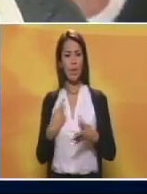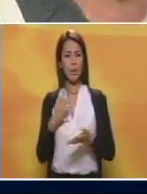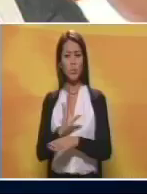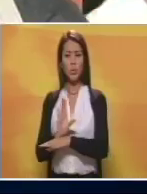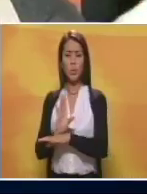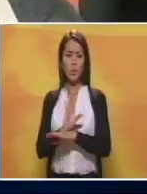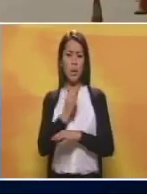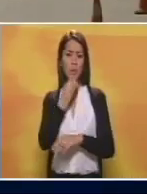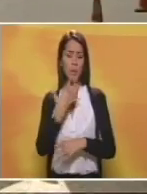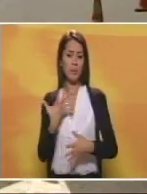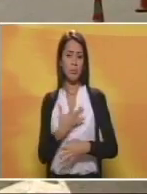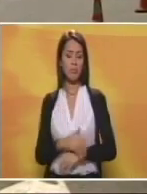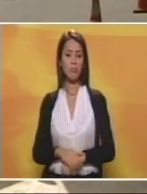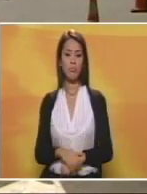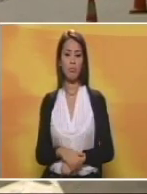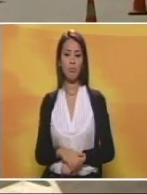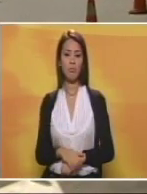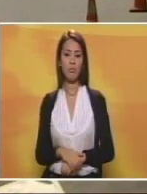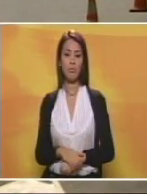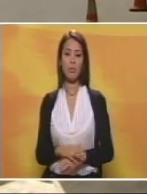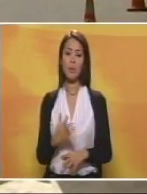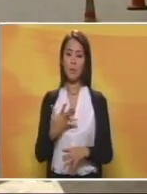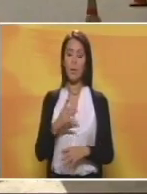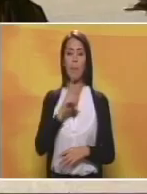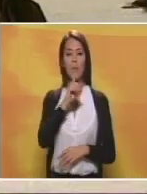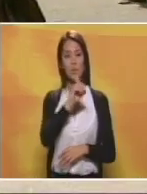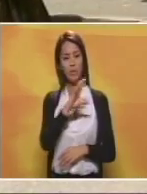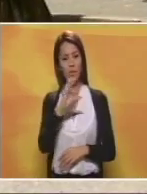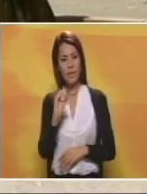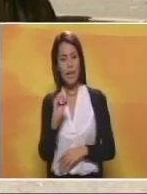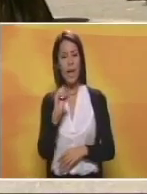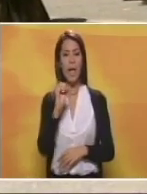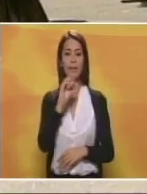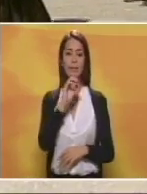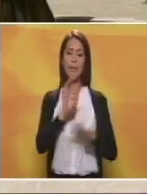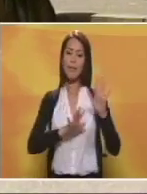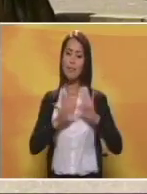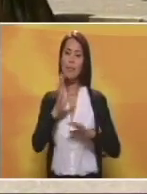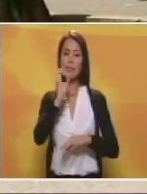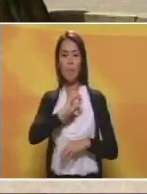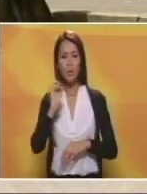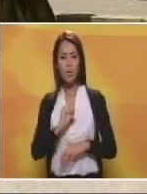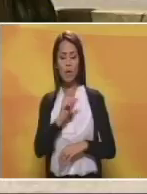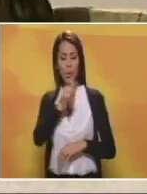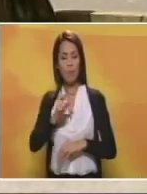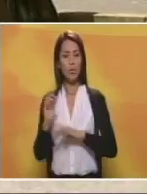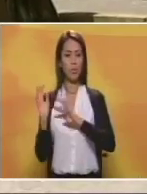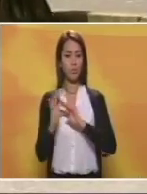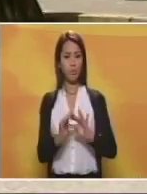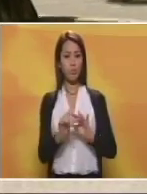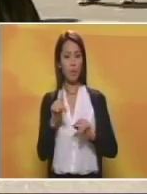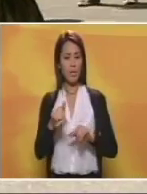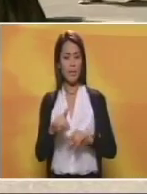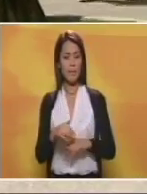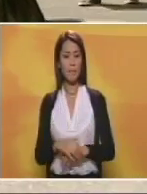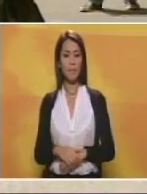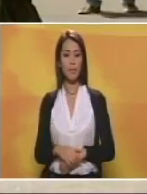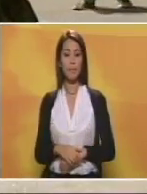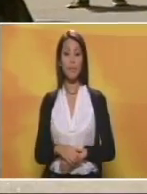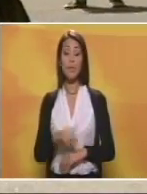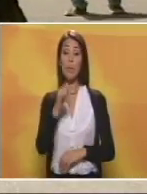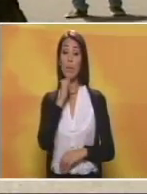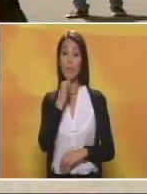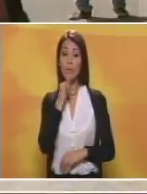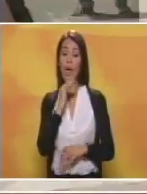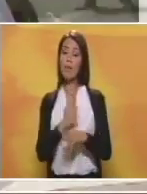sí todo estaba bien. Se estima que aproximadamente un 10-15% de los viajeros ha regresado por este terminal y como lo